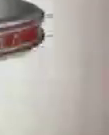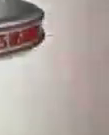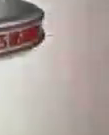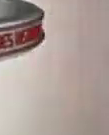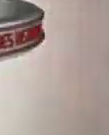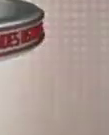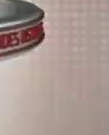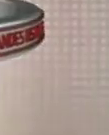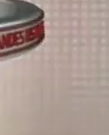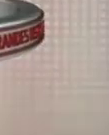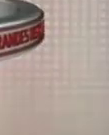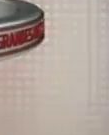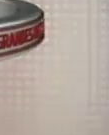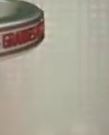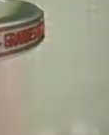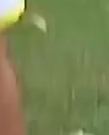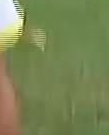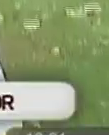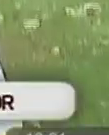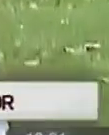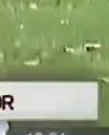Al día.